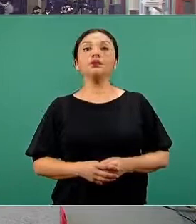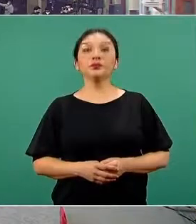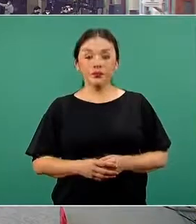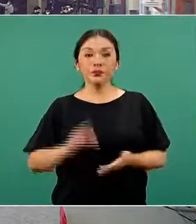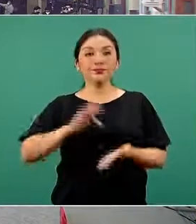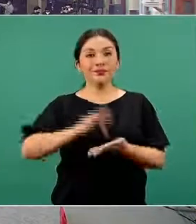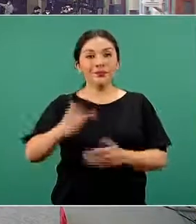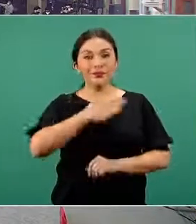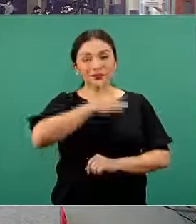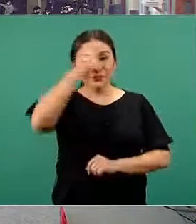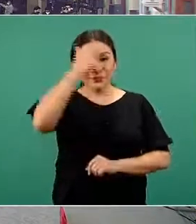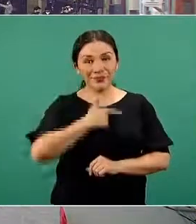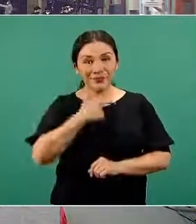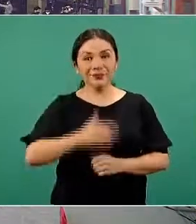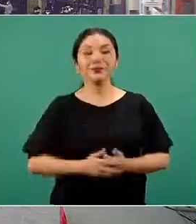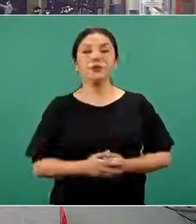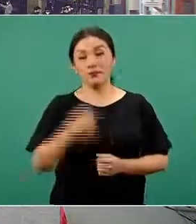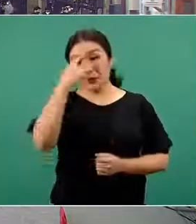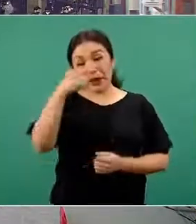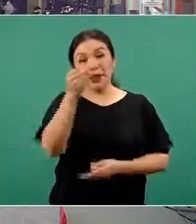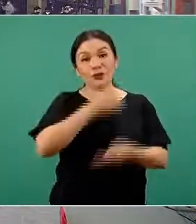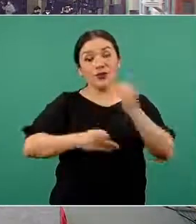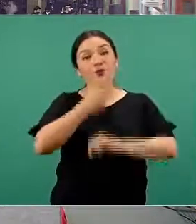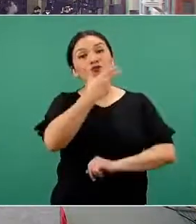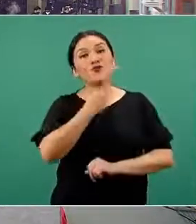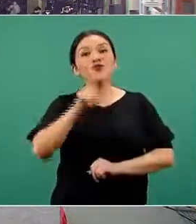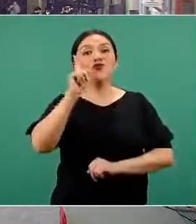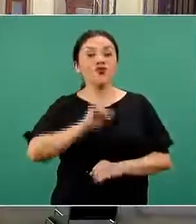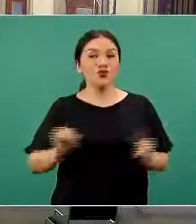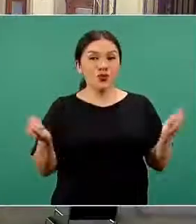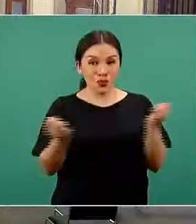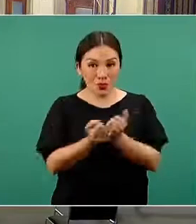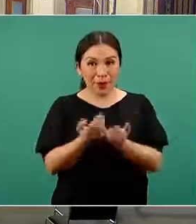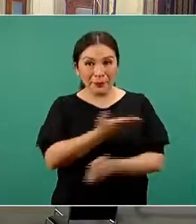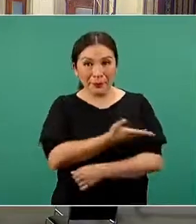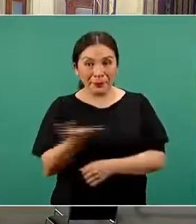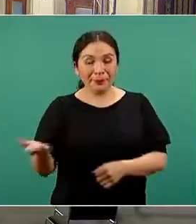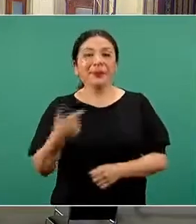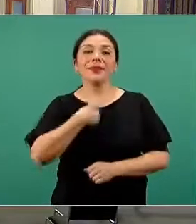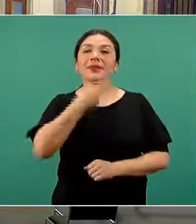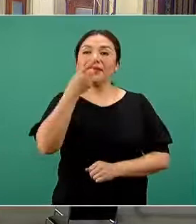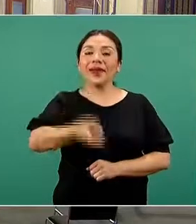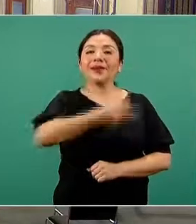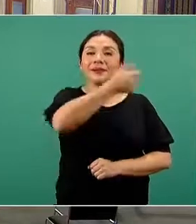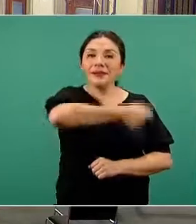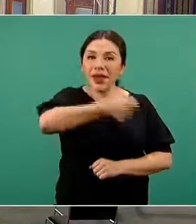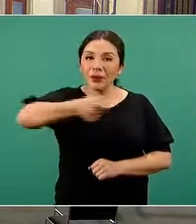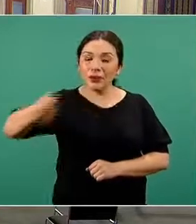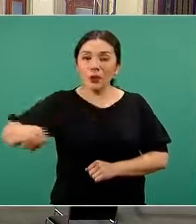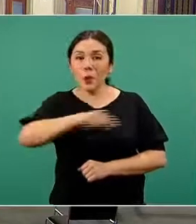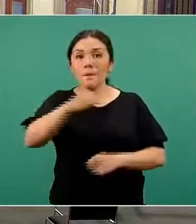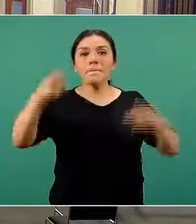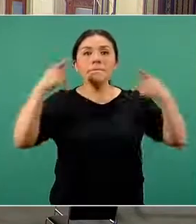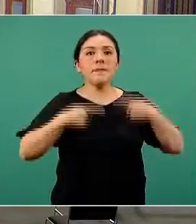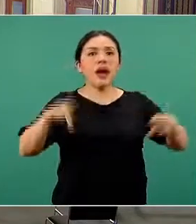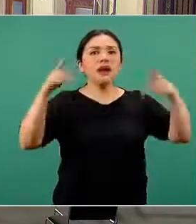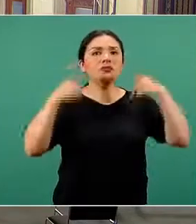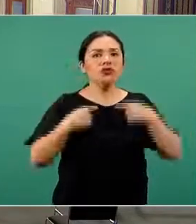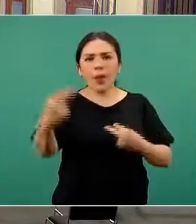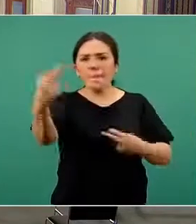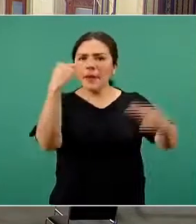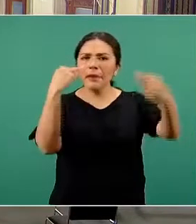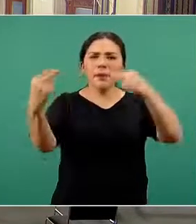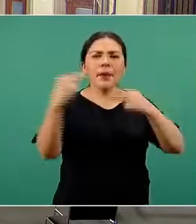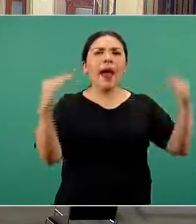Muchas gracias, buenas noches a todos y todas. Un saludo a quienes nos escuchan desde